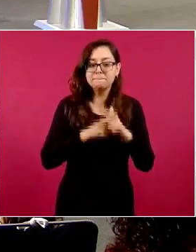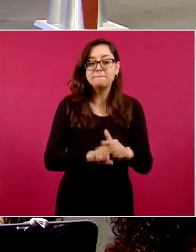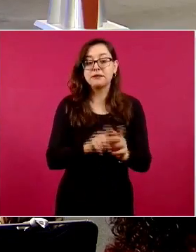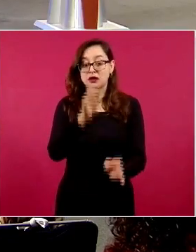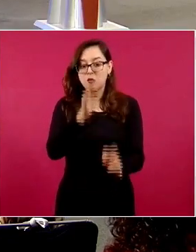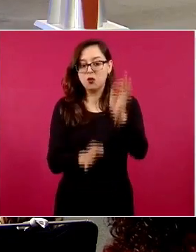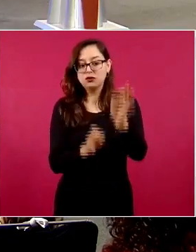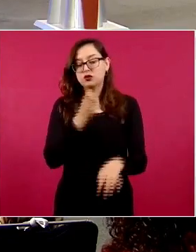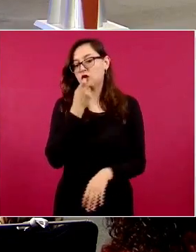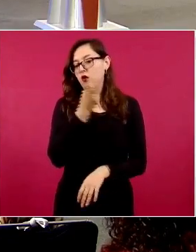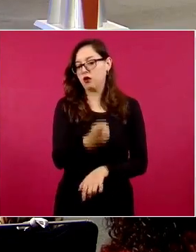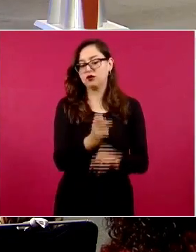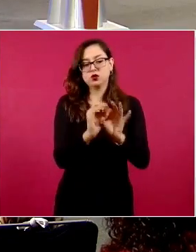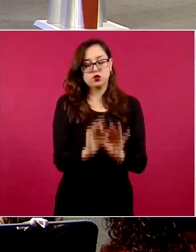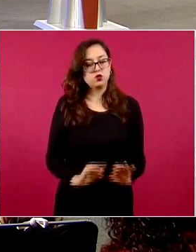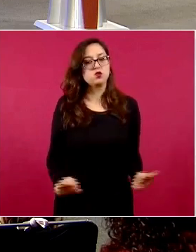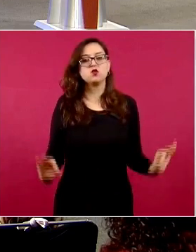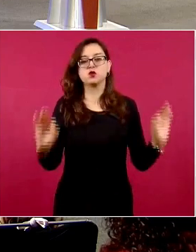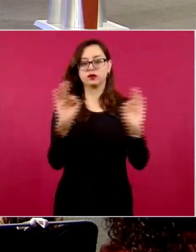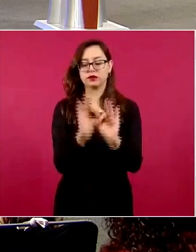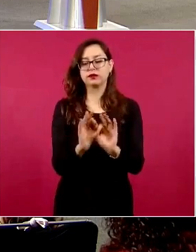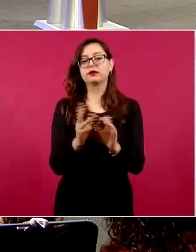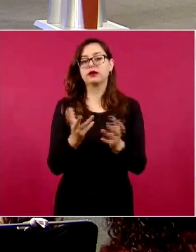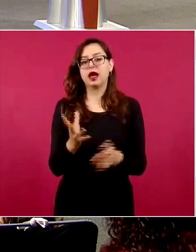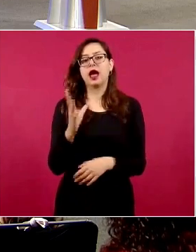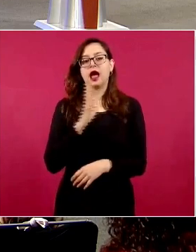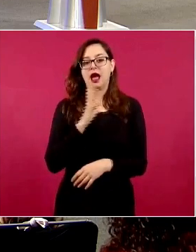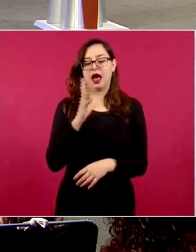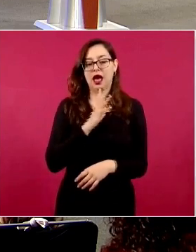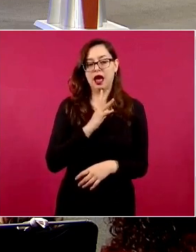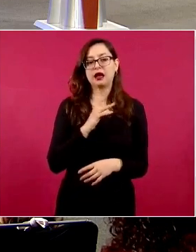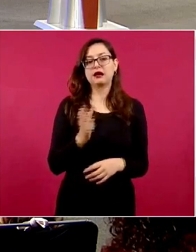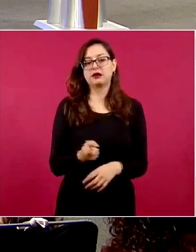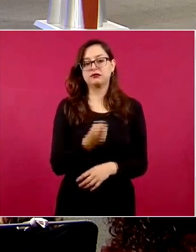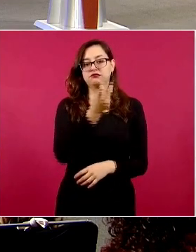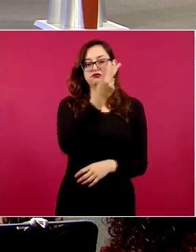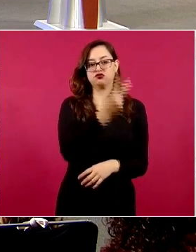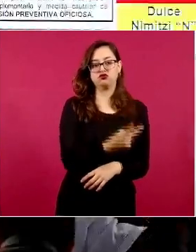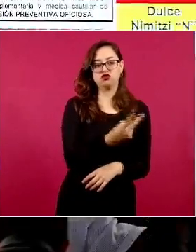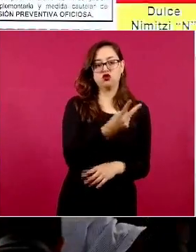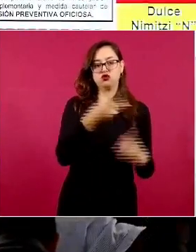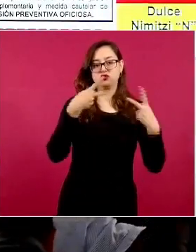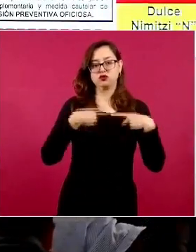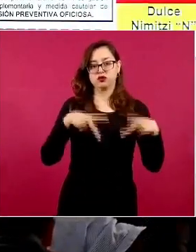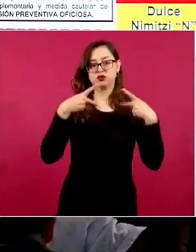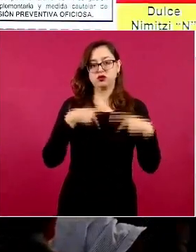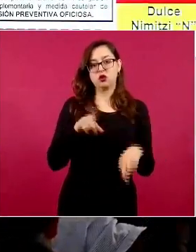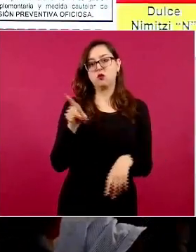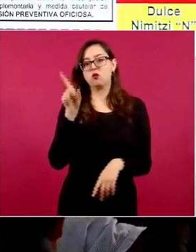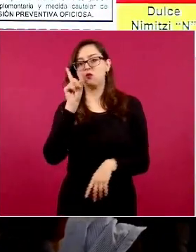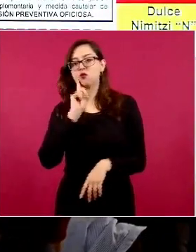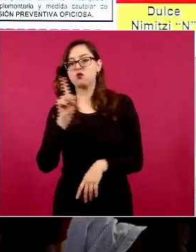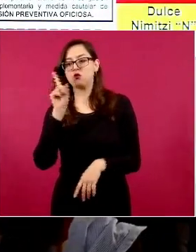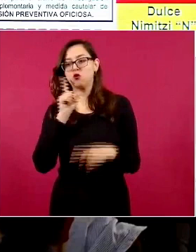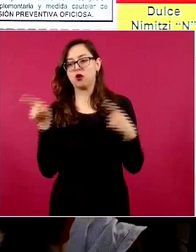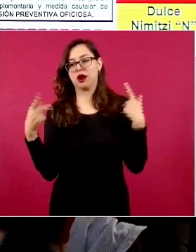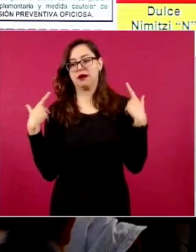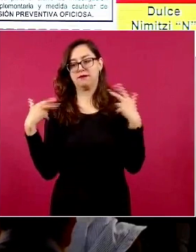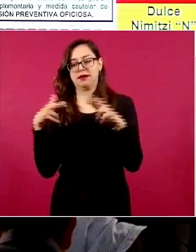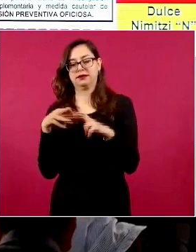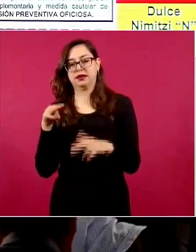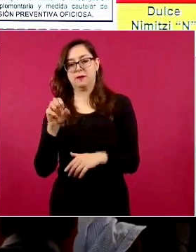puesta a disposición de los jueces de control. El caso de los feminicidas o presuntos feminicidas de la maestra